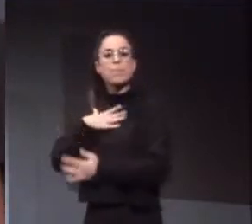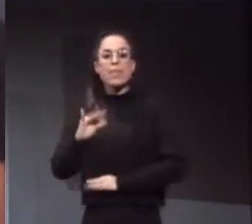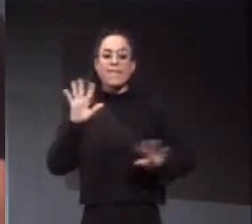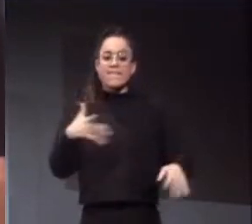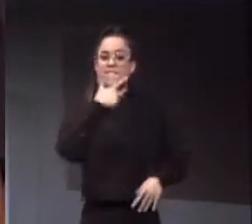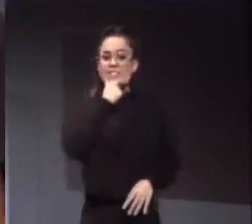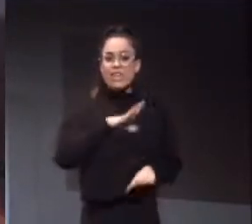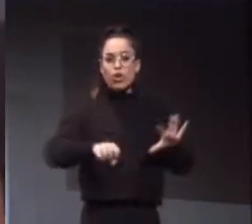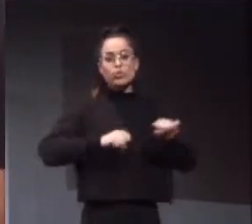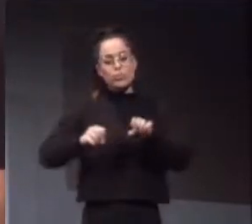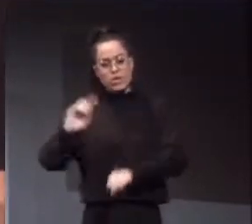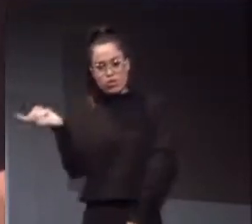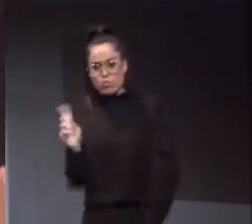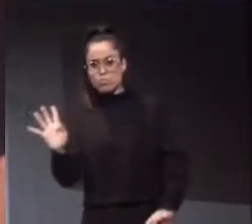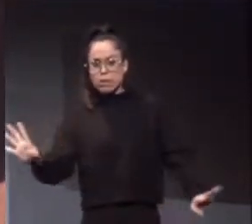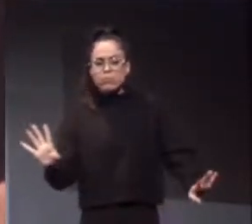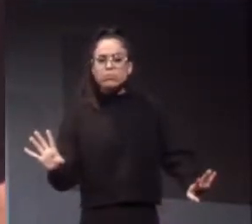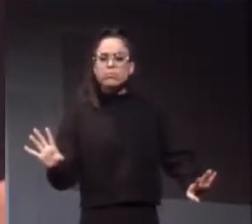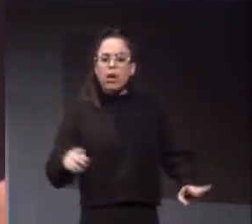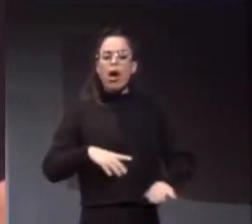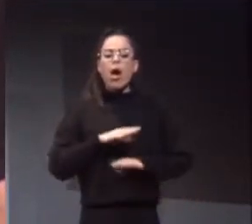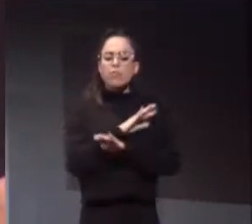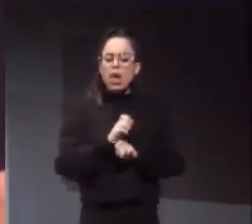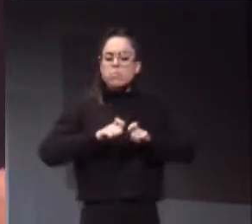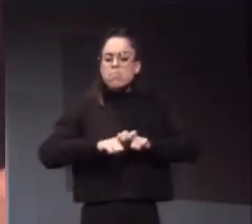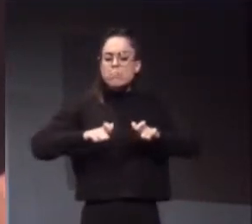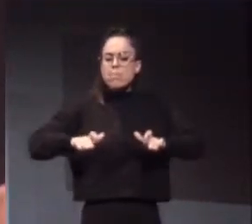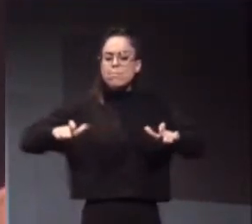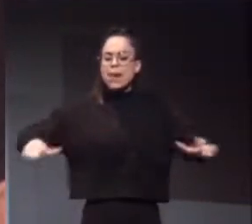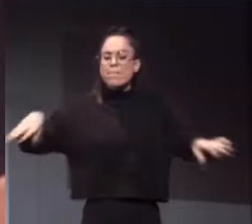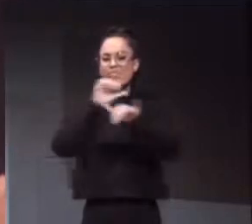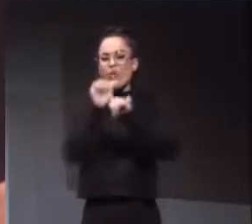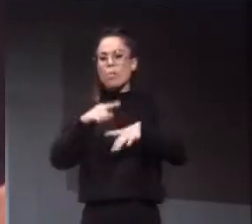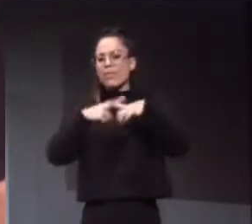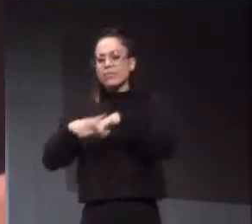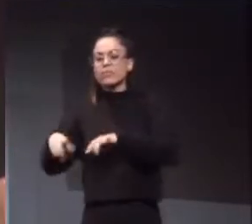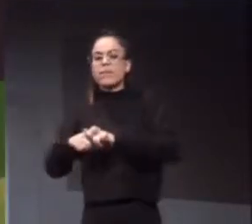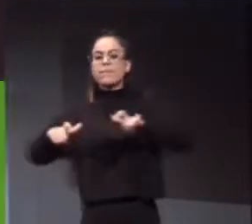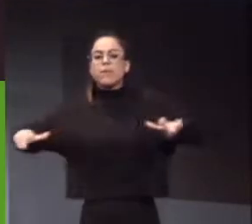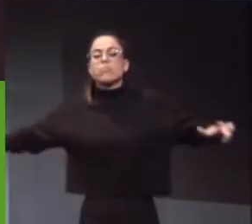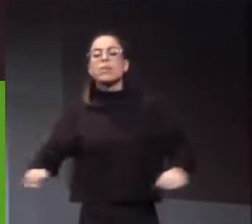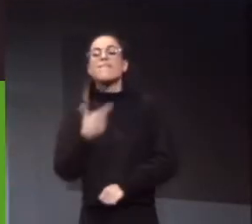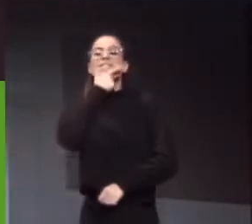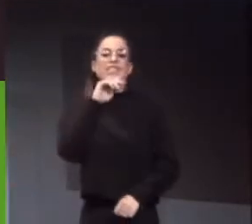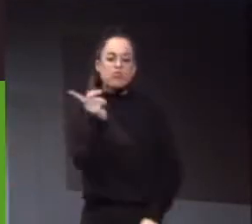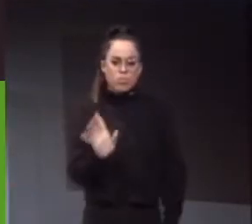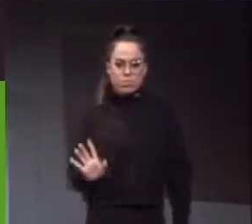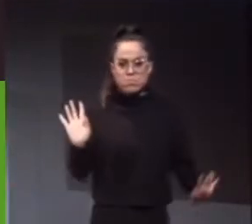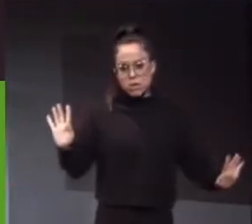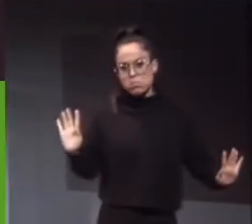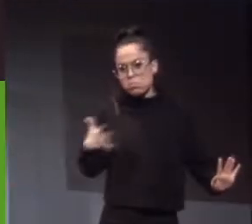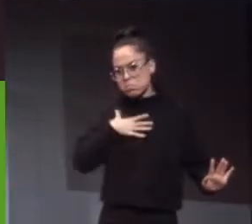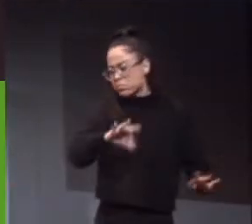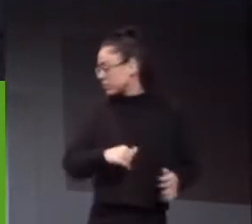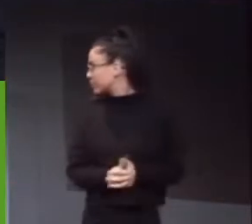que están ahí y que poco a poco van van ganando terreno entonces yo creo que no es fácil y yo creo que es fundamental perdón